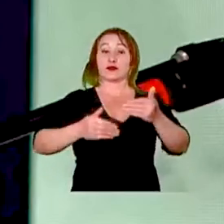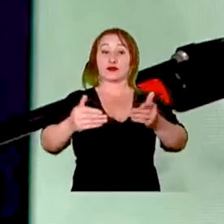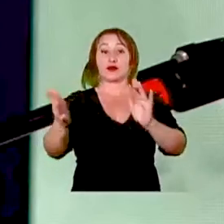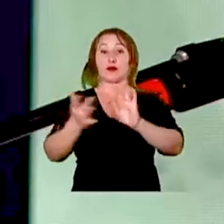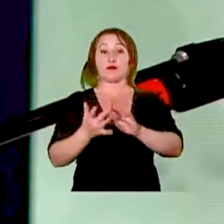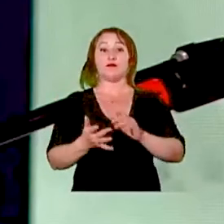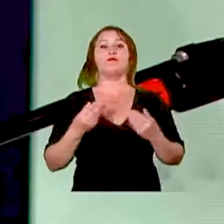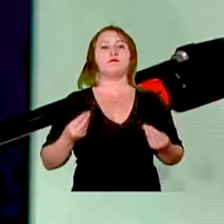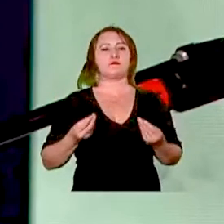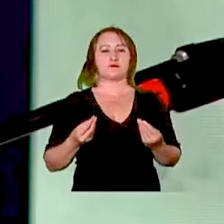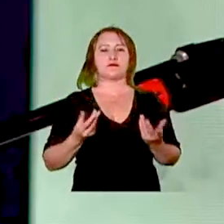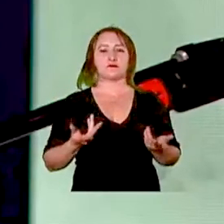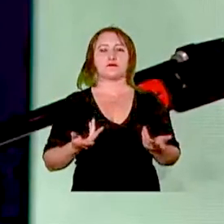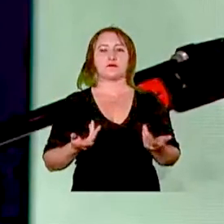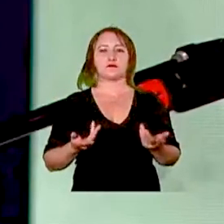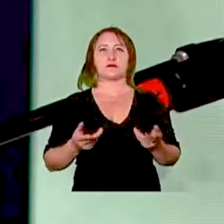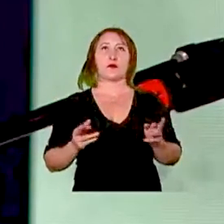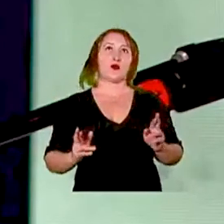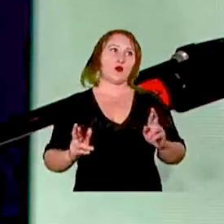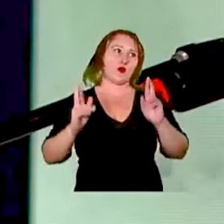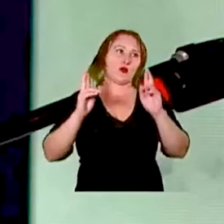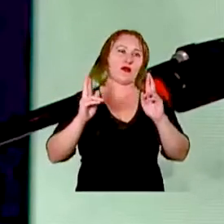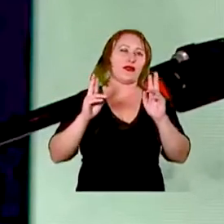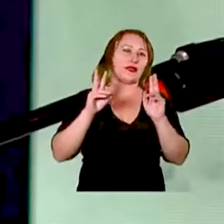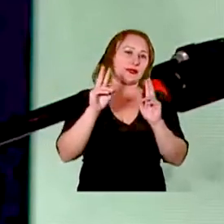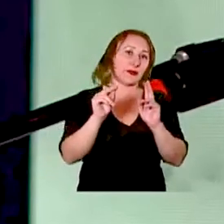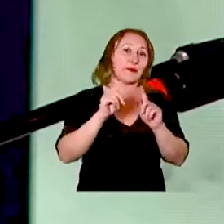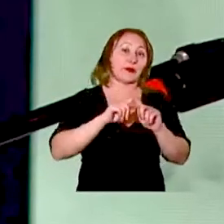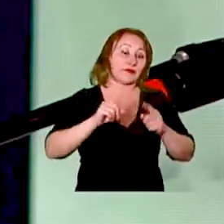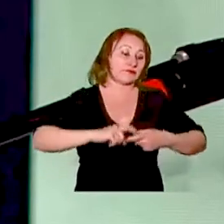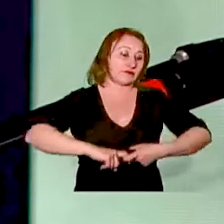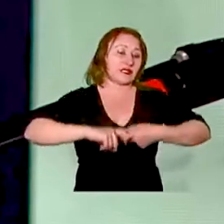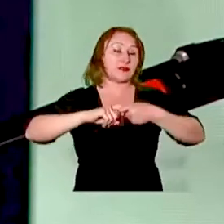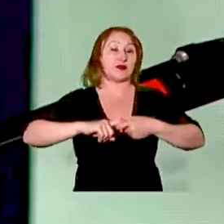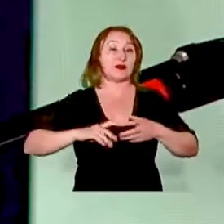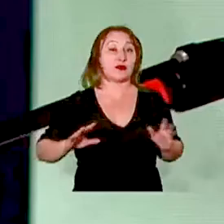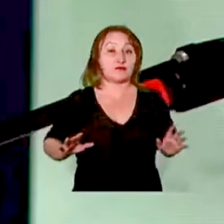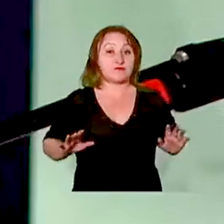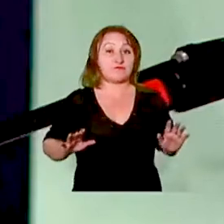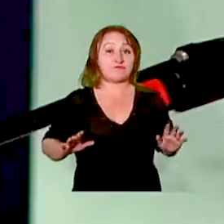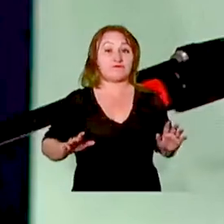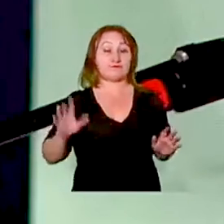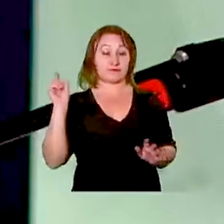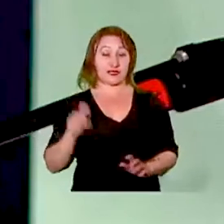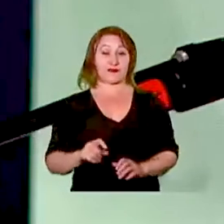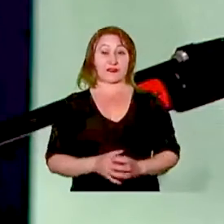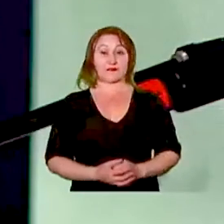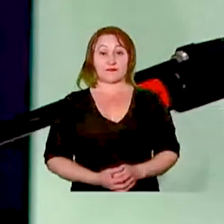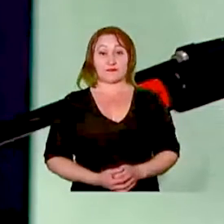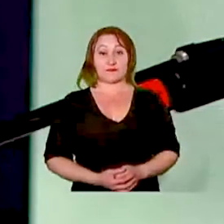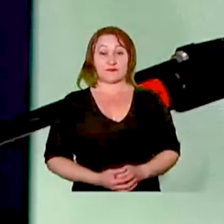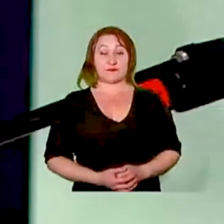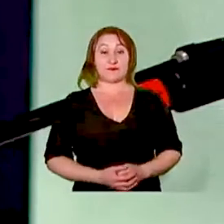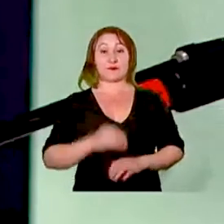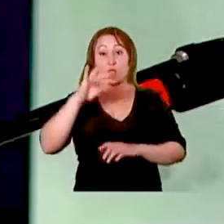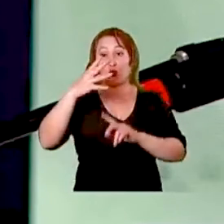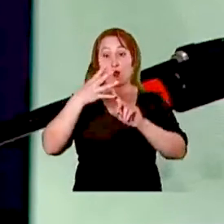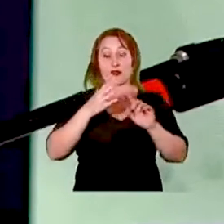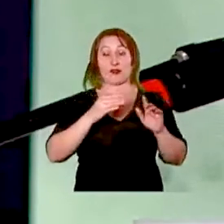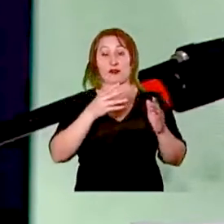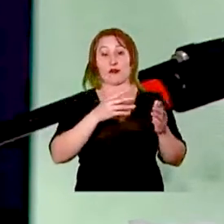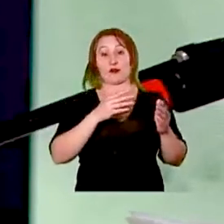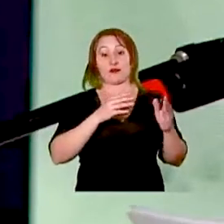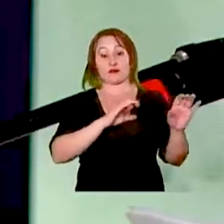proceso para tener, ojalá y no fuera así, que sancionar cuando a ello hubiere lugar. Una cuarta línea de